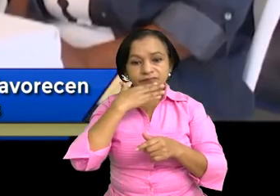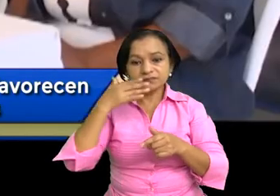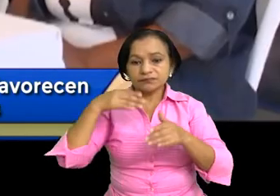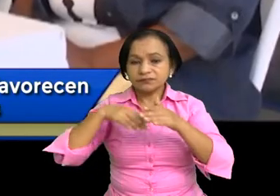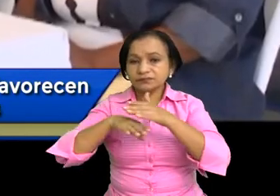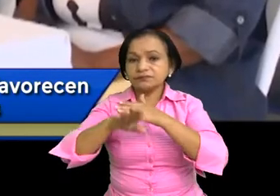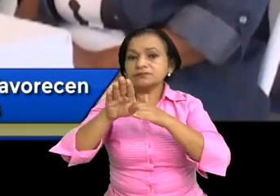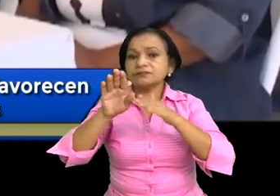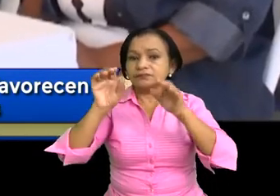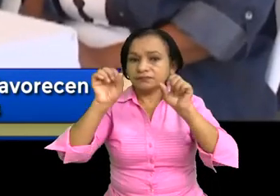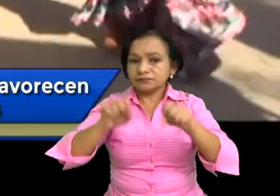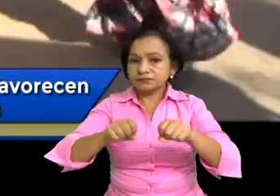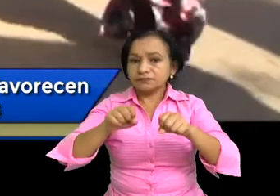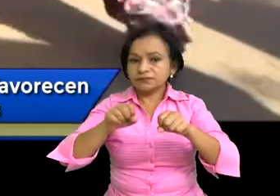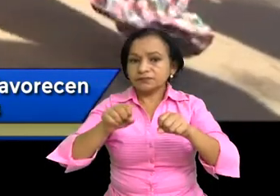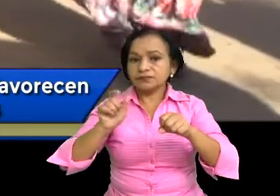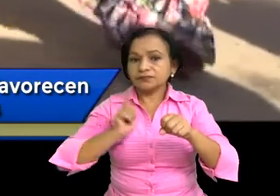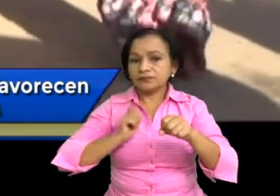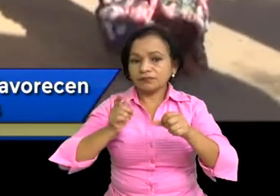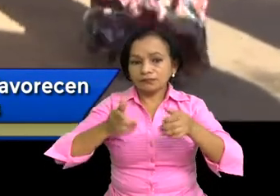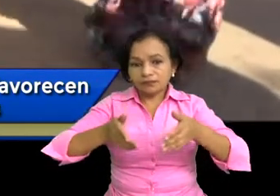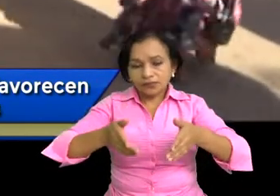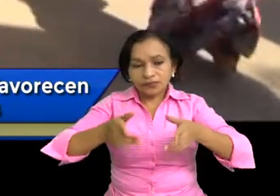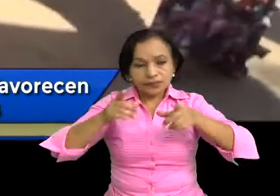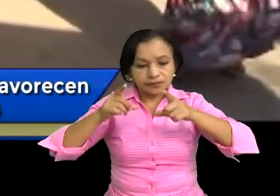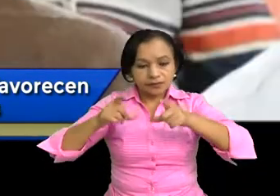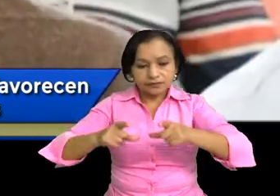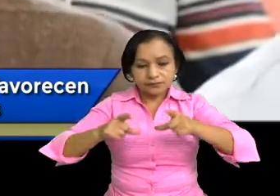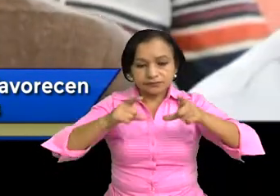acceso. Ahora tenemos una carretera adoquinada